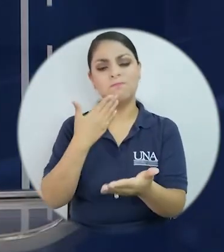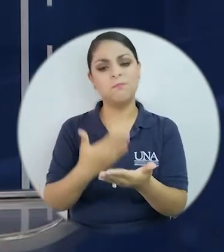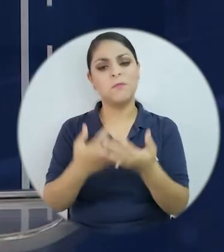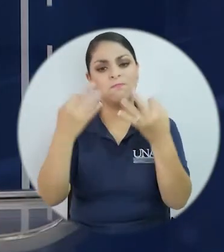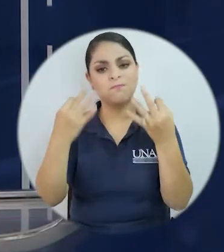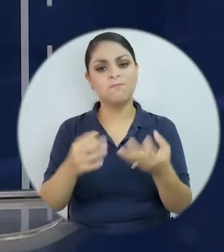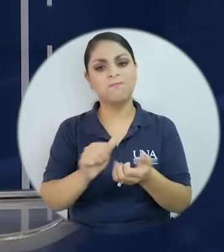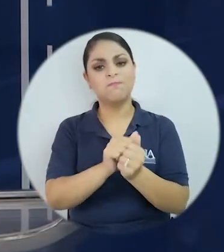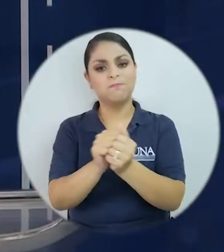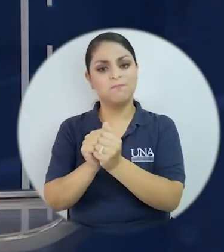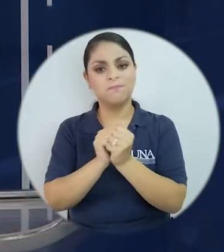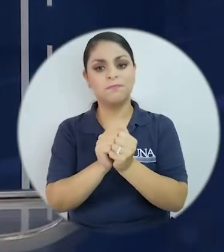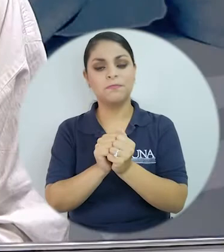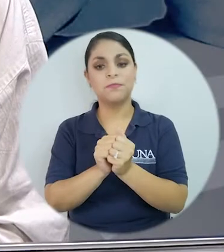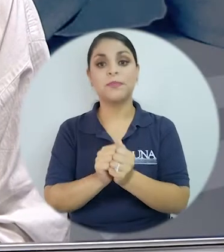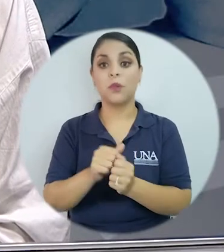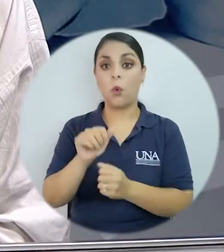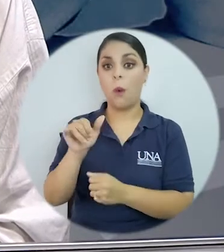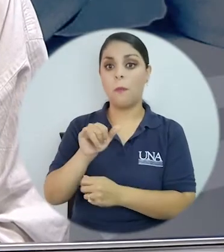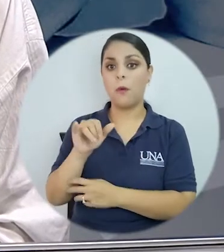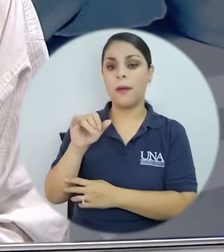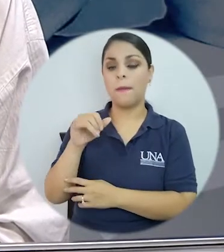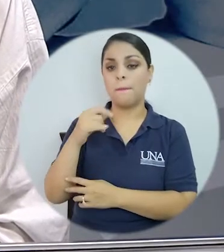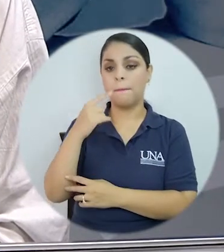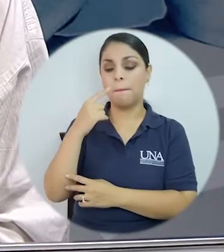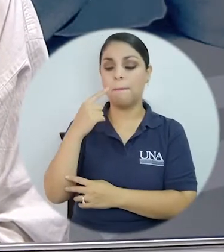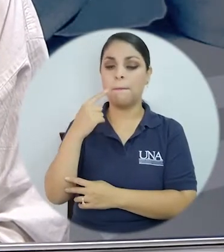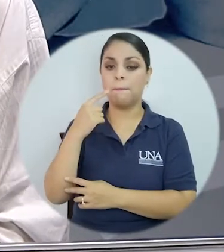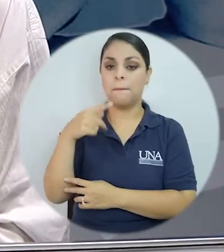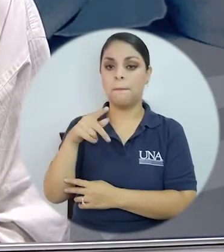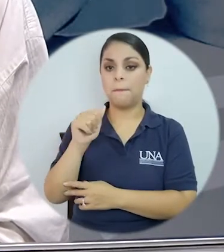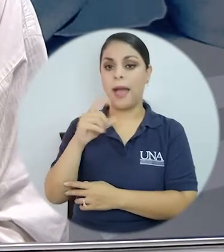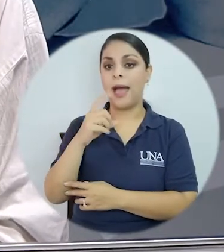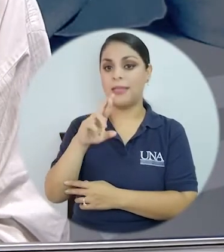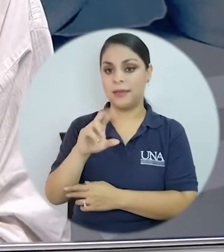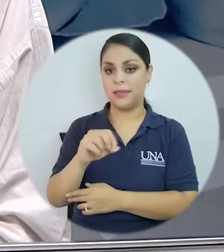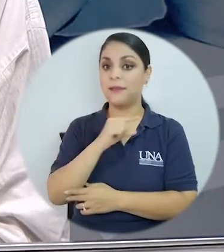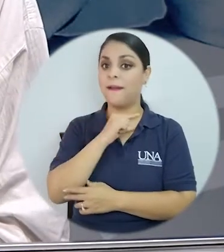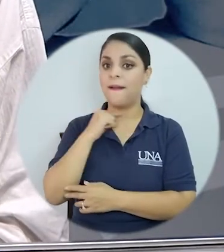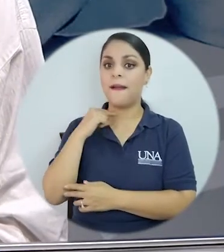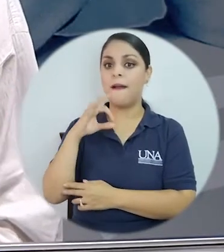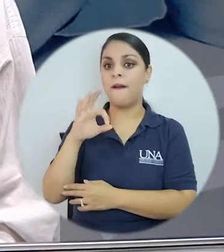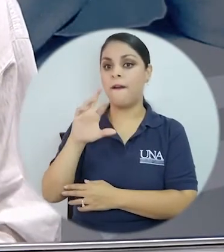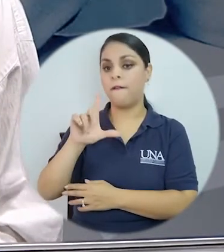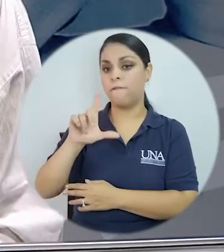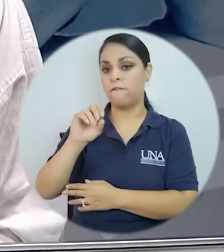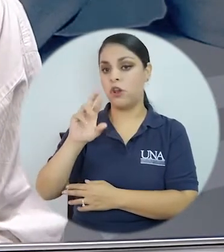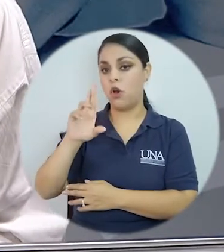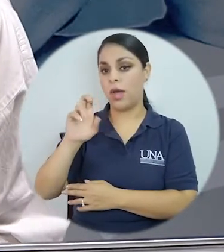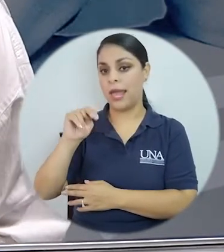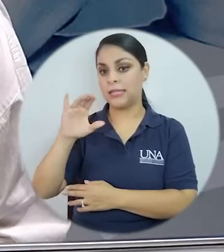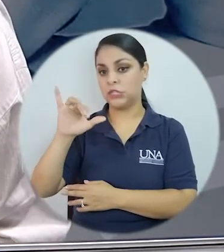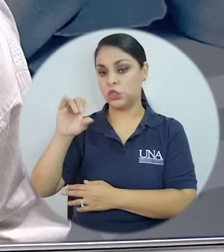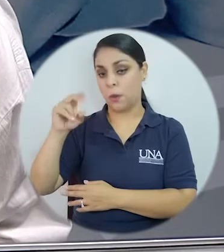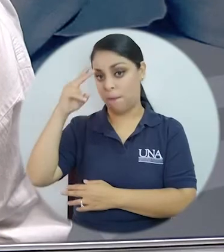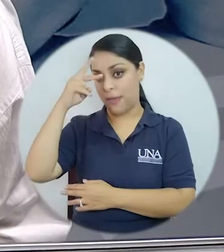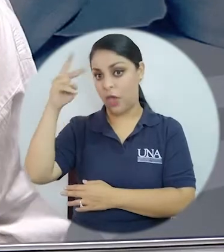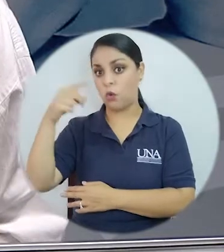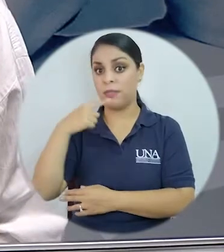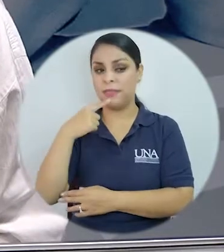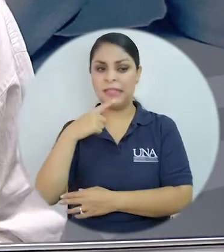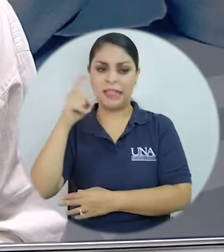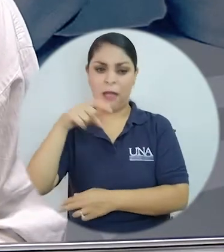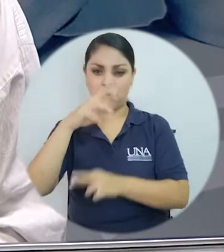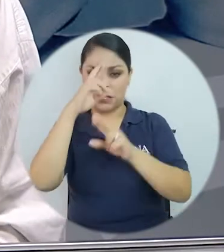armonía. Uno lo ve con la experiencia del padre Florencio en México, donde él lo dice claramente: decidámonos si vamos a respetar la ley